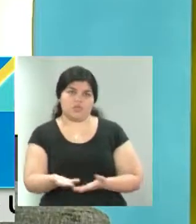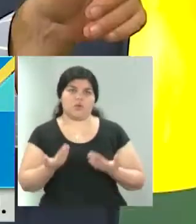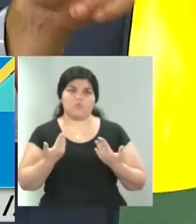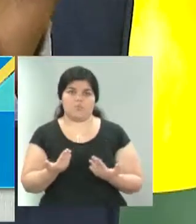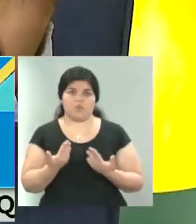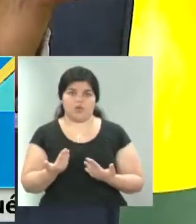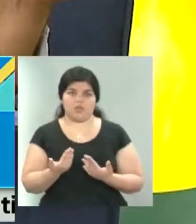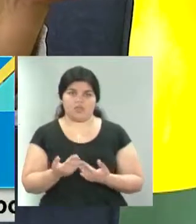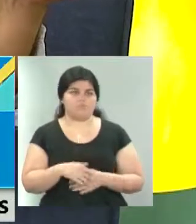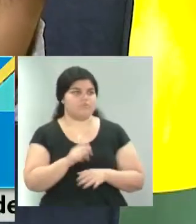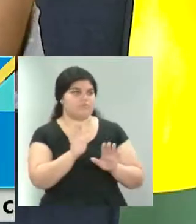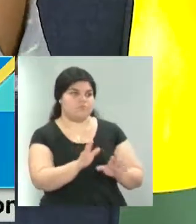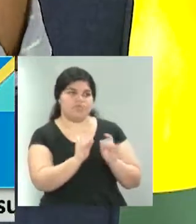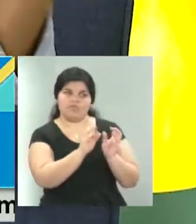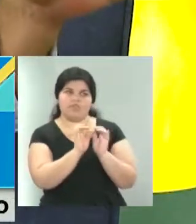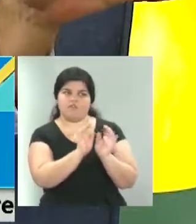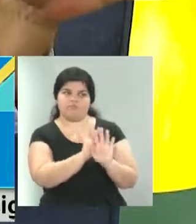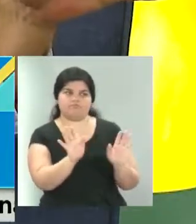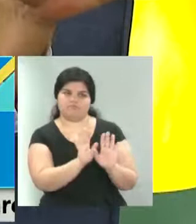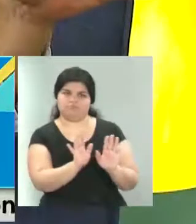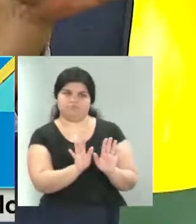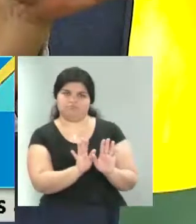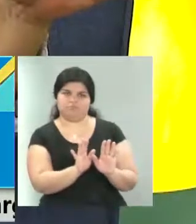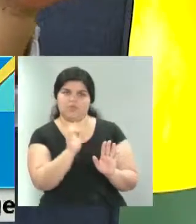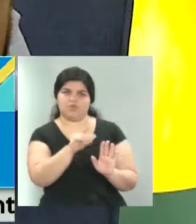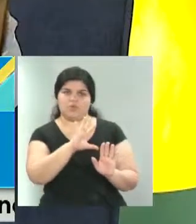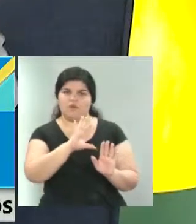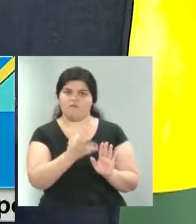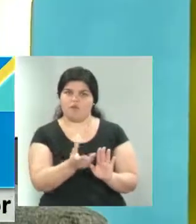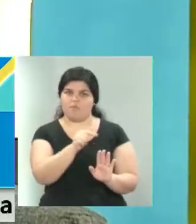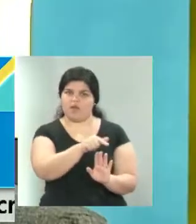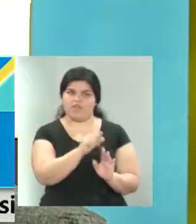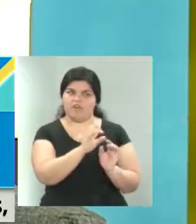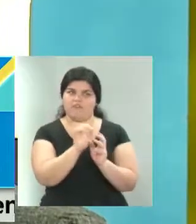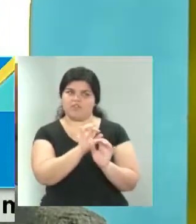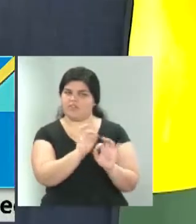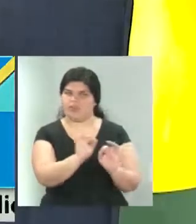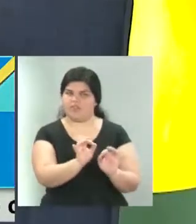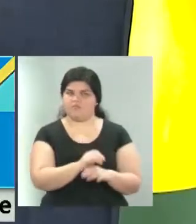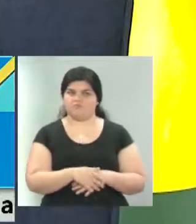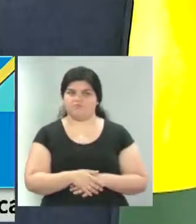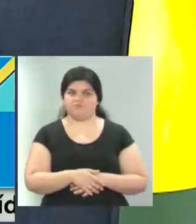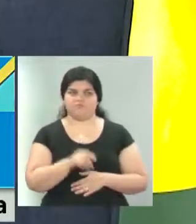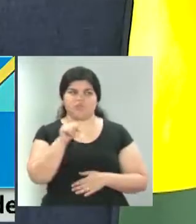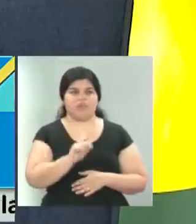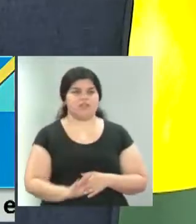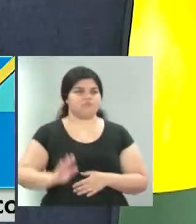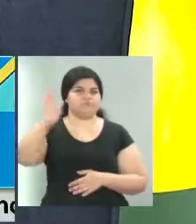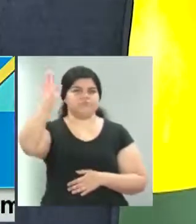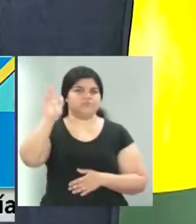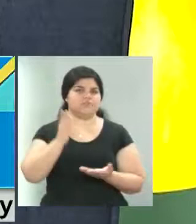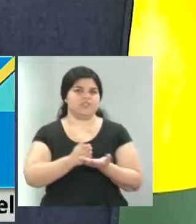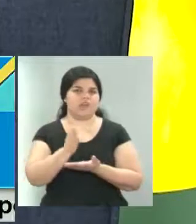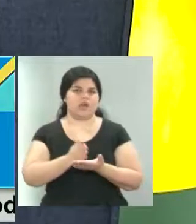fue un debate, no fue un debate. Se hizo en la lectura política, sí, pero no fue así. Él levantó la mano porque a nosotros cada vez que viene un espectáculo